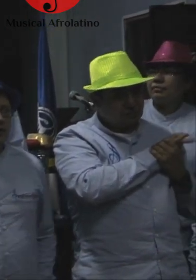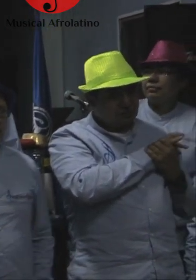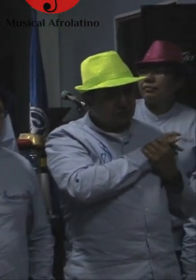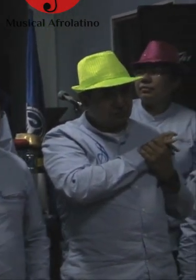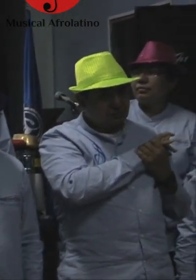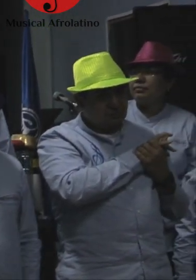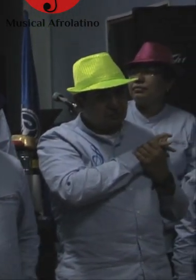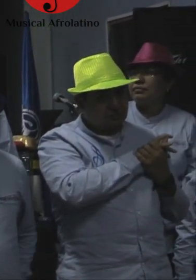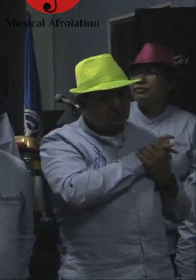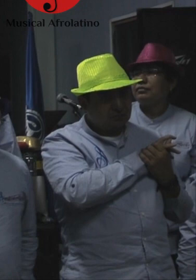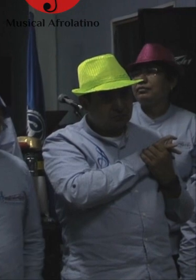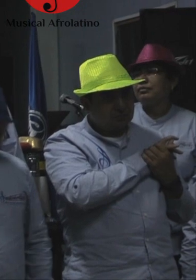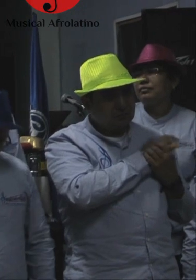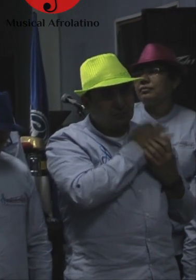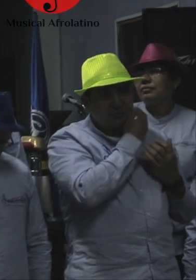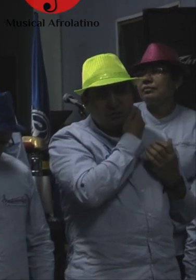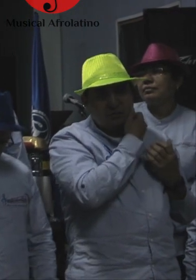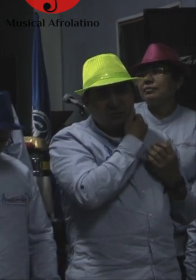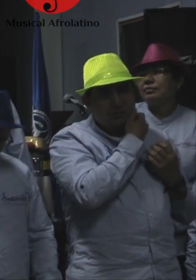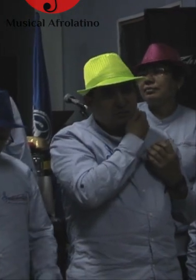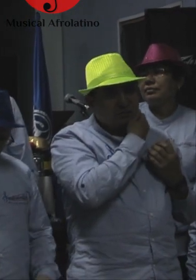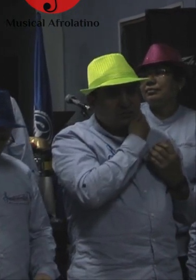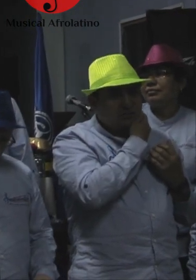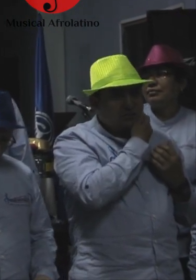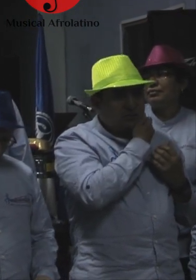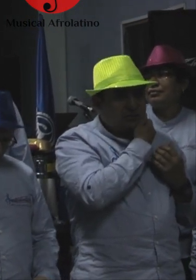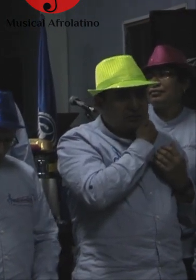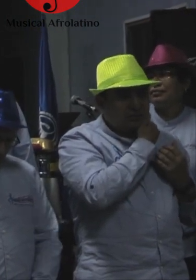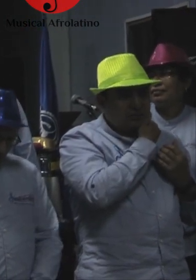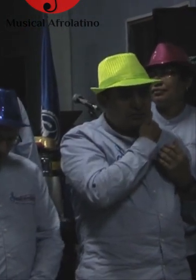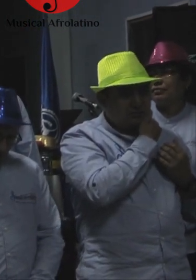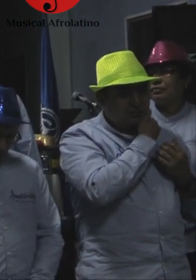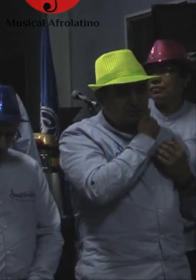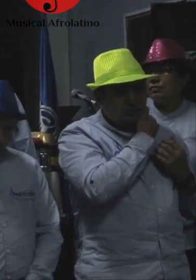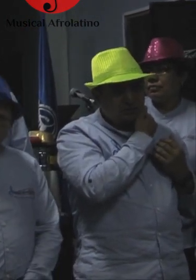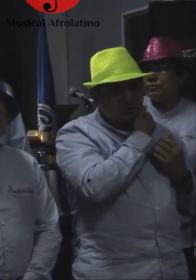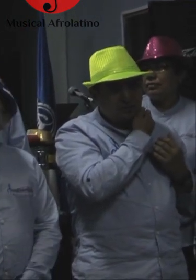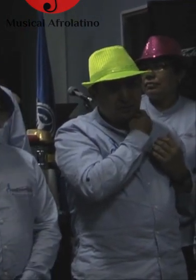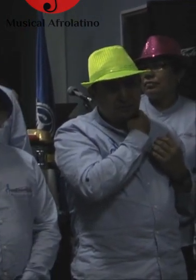memorizar y bueno, y sobre todo